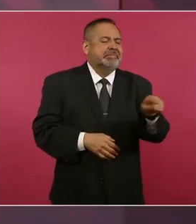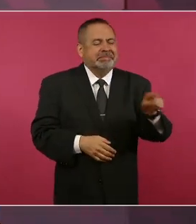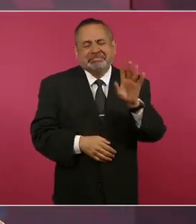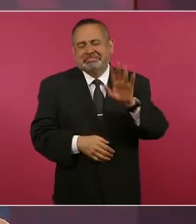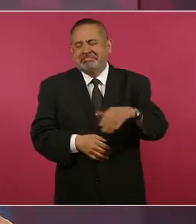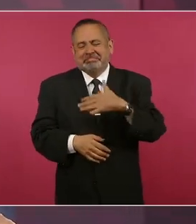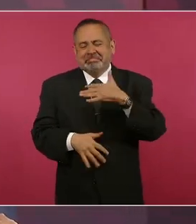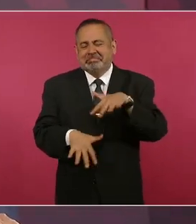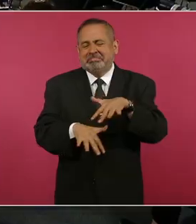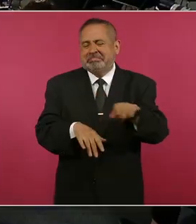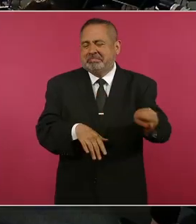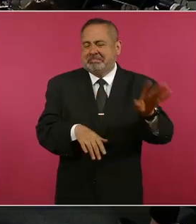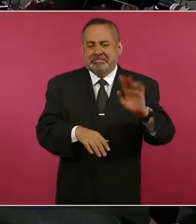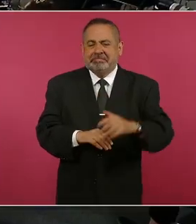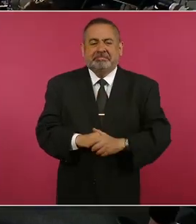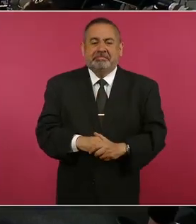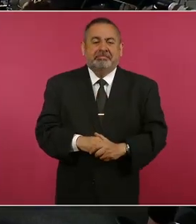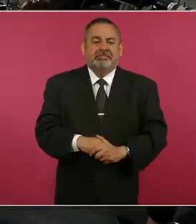quieren